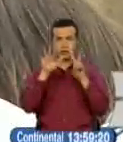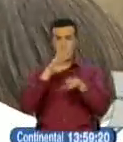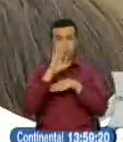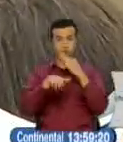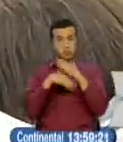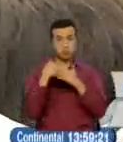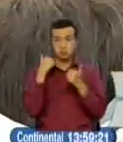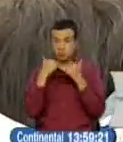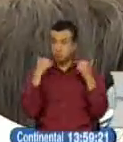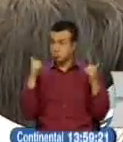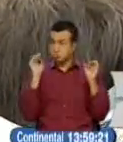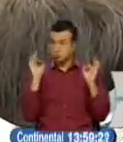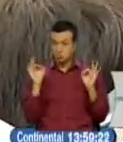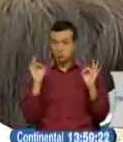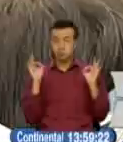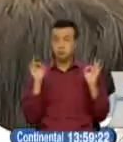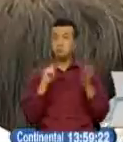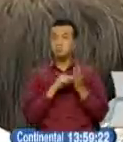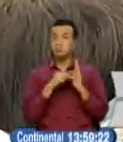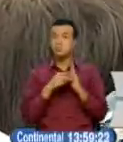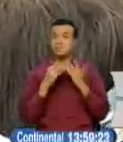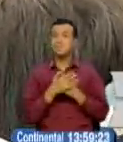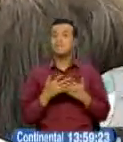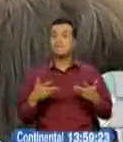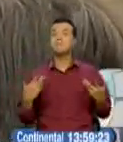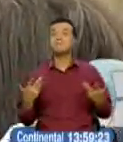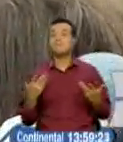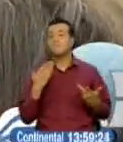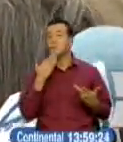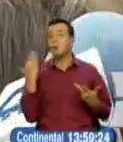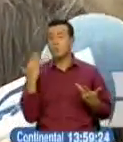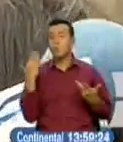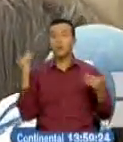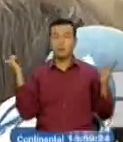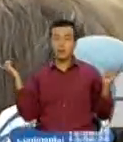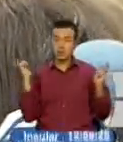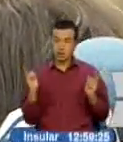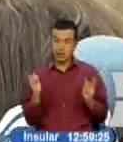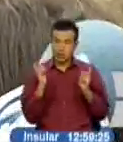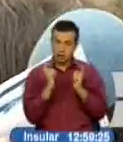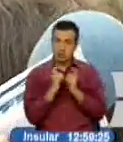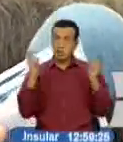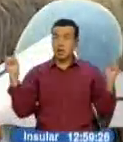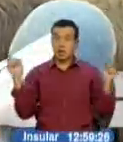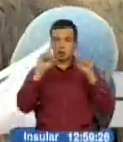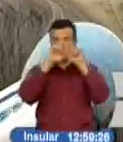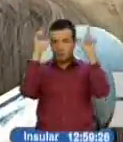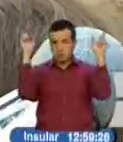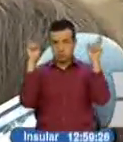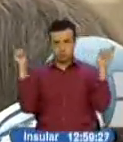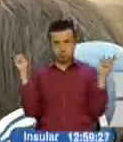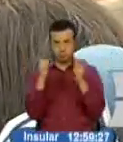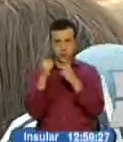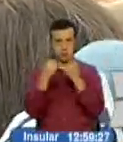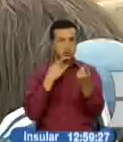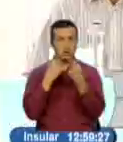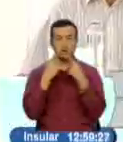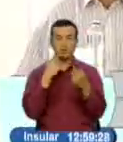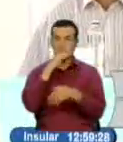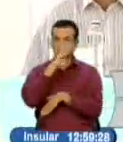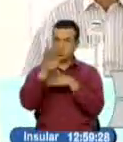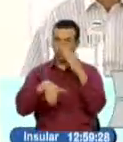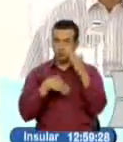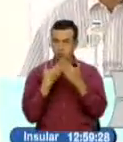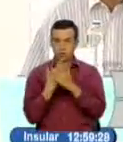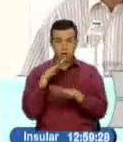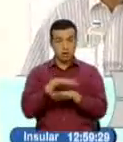mejor y eso incluye particularmente a los pequeños, medianos y grandes empresarios. El diálogo es con todos. La